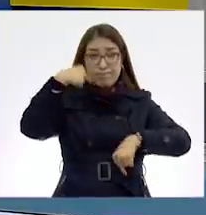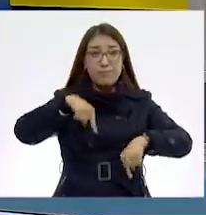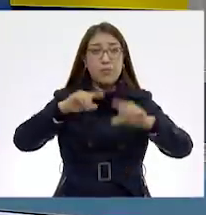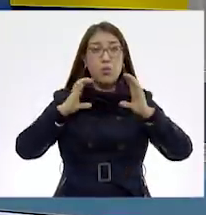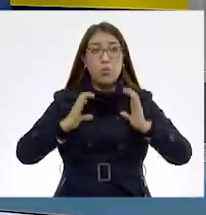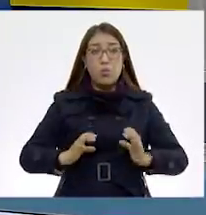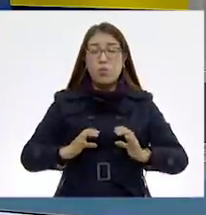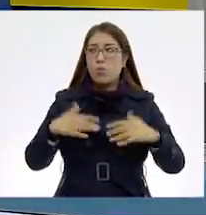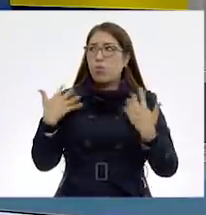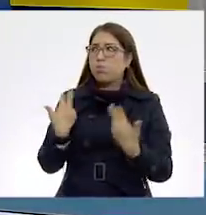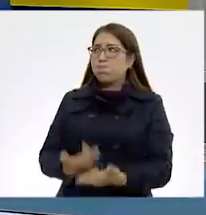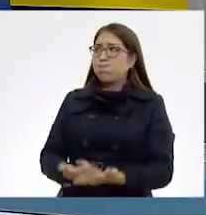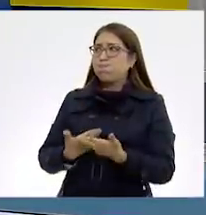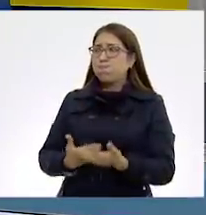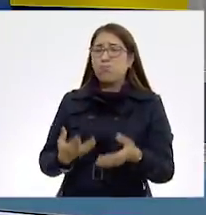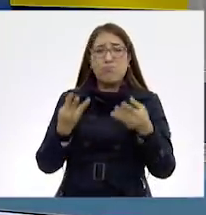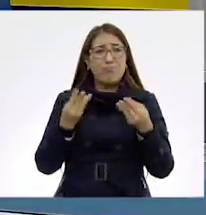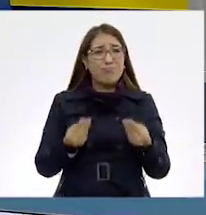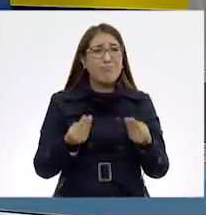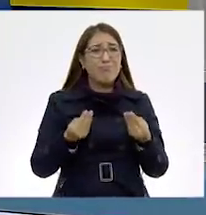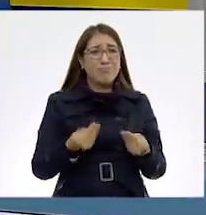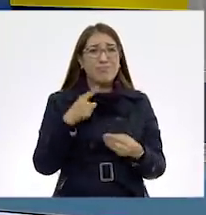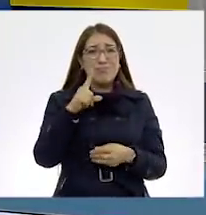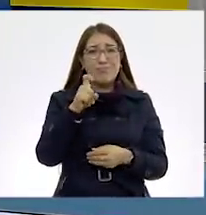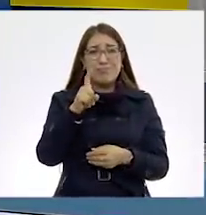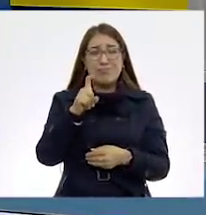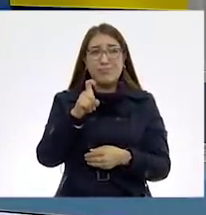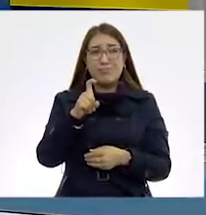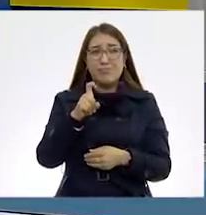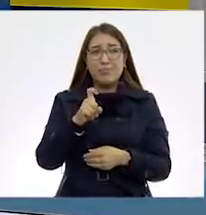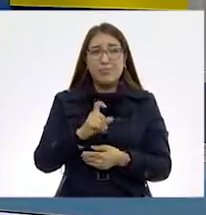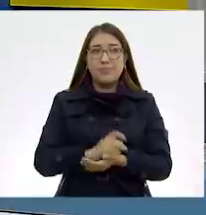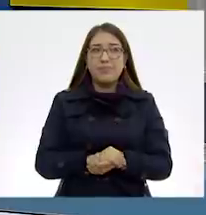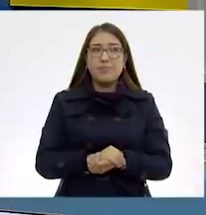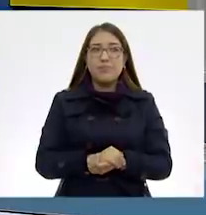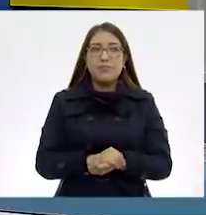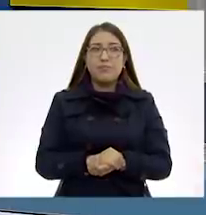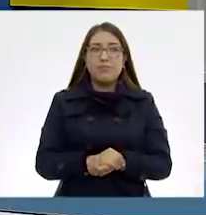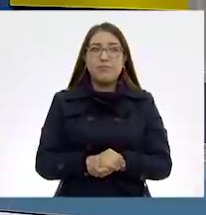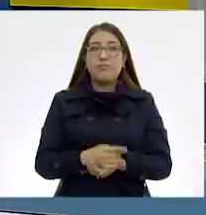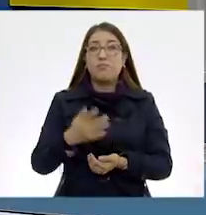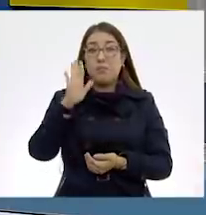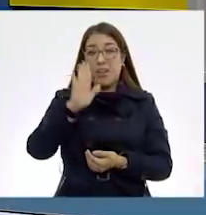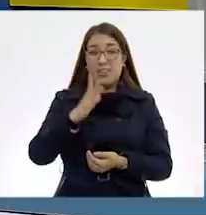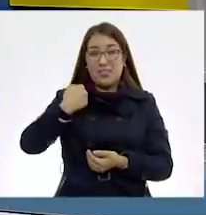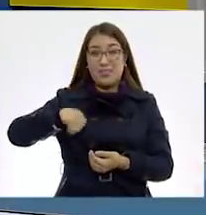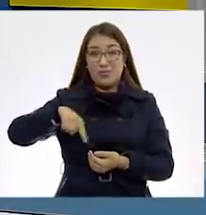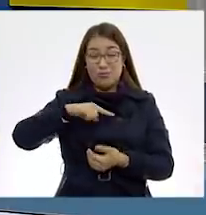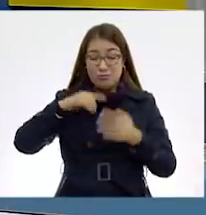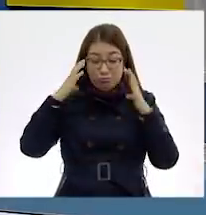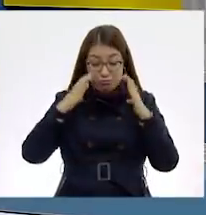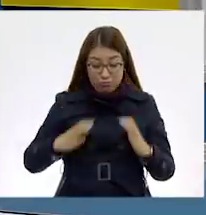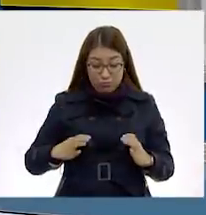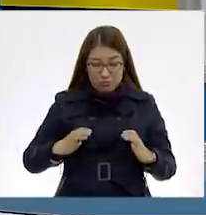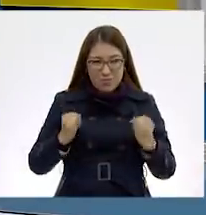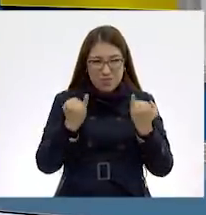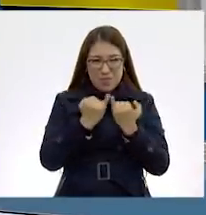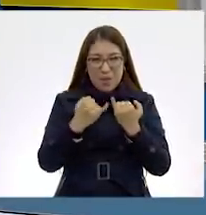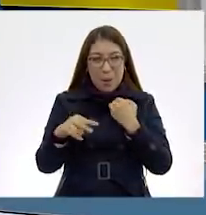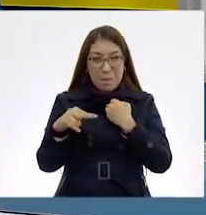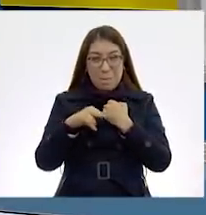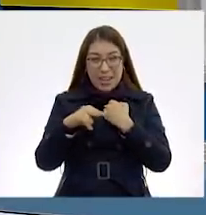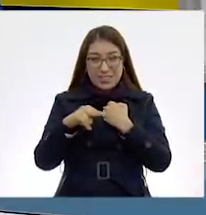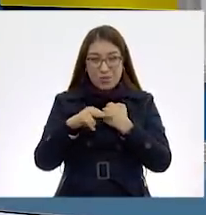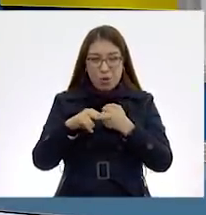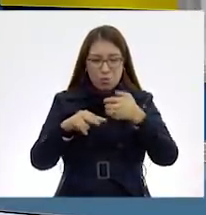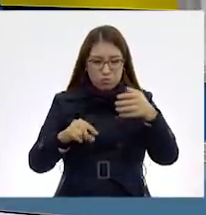muchísima agua, maestro. Es como si pensáramos que nosotros somos pues un vaso y pues